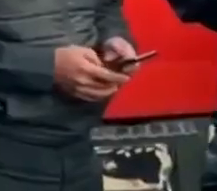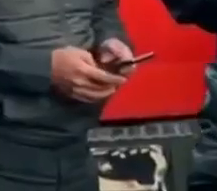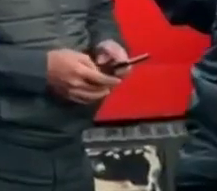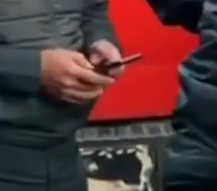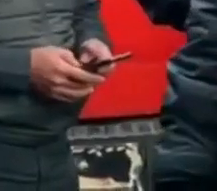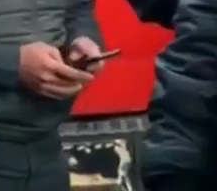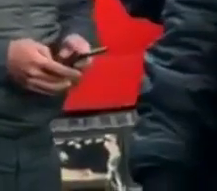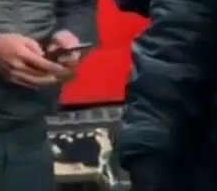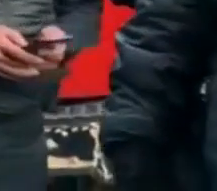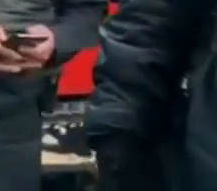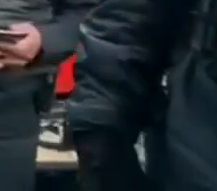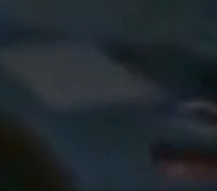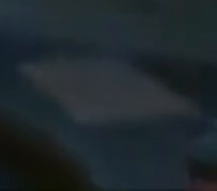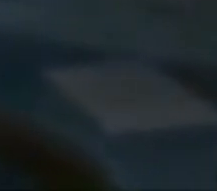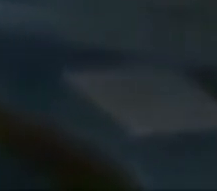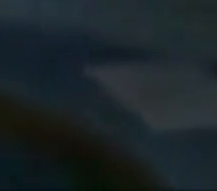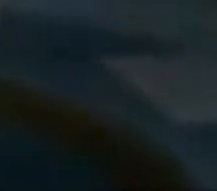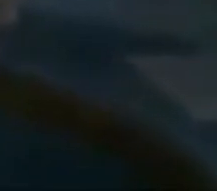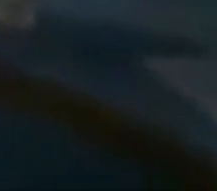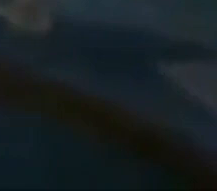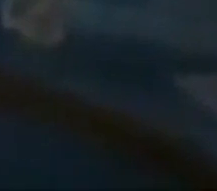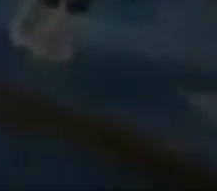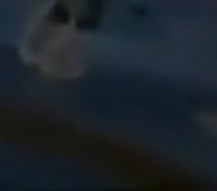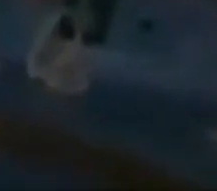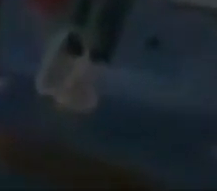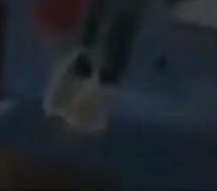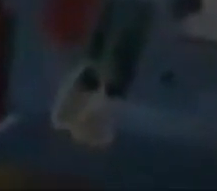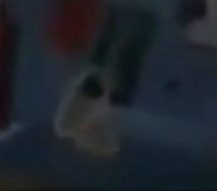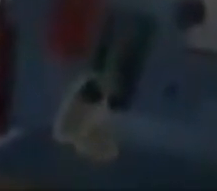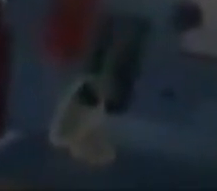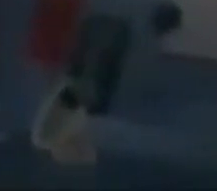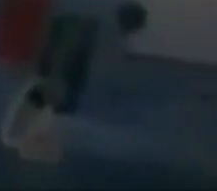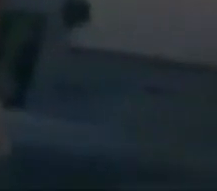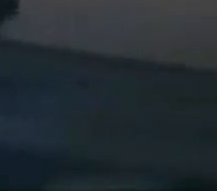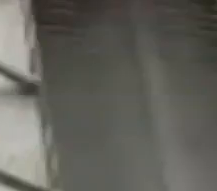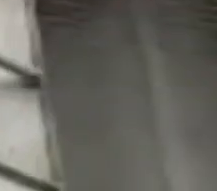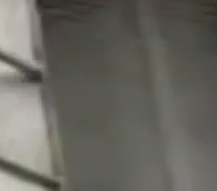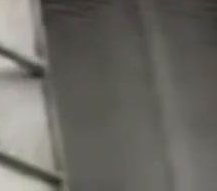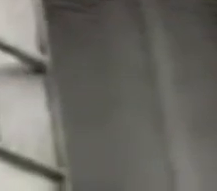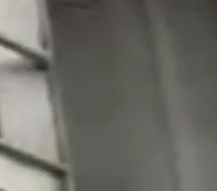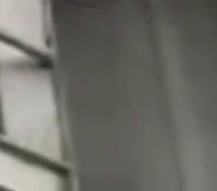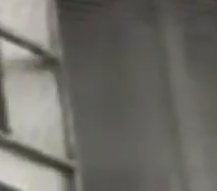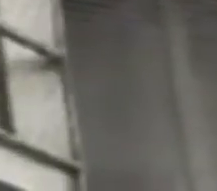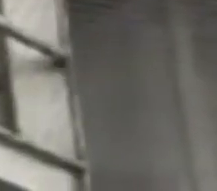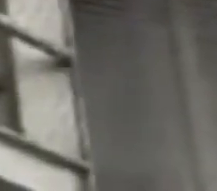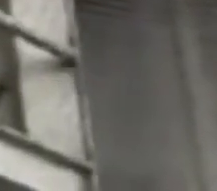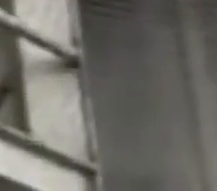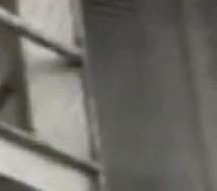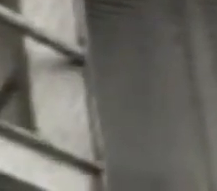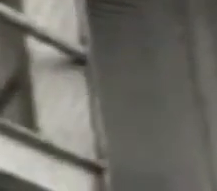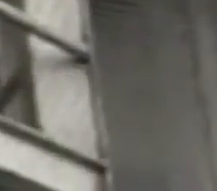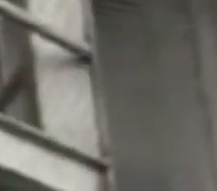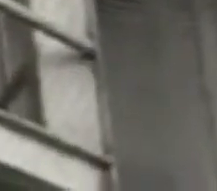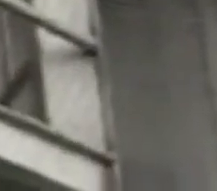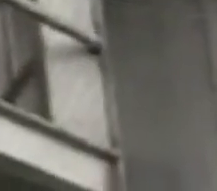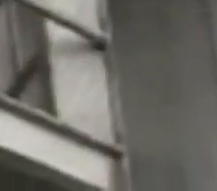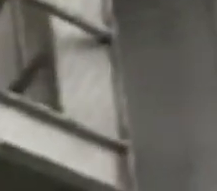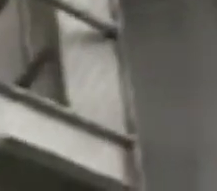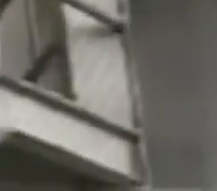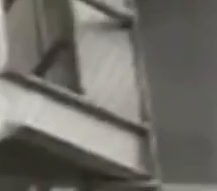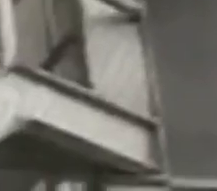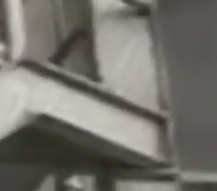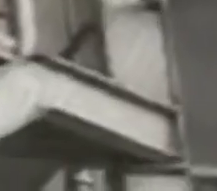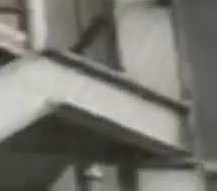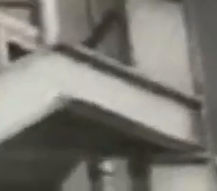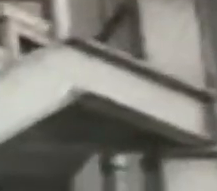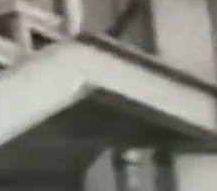Se informó que aún no hay fecha para la reanudación del servicio en las líneas 1, 2 y 3. Para las líneas 4, 5 y 6 se prevé que entren en funcionamiento